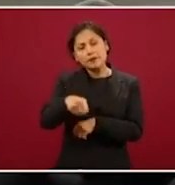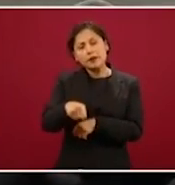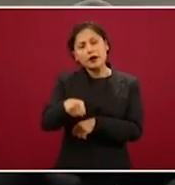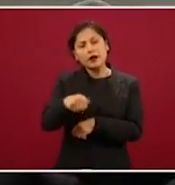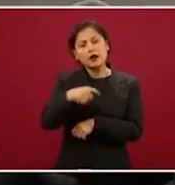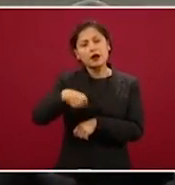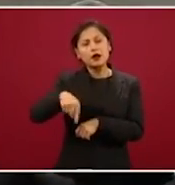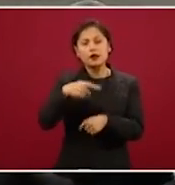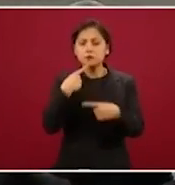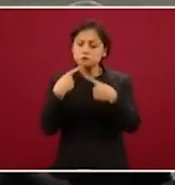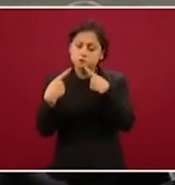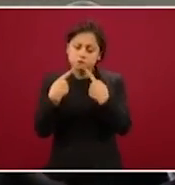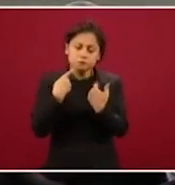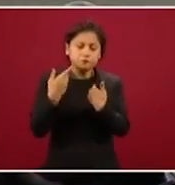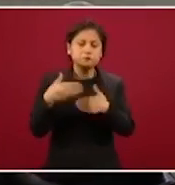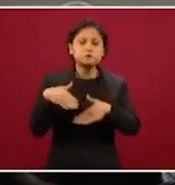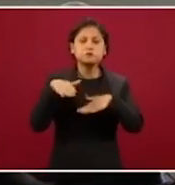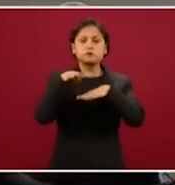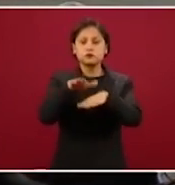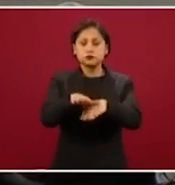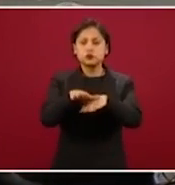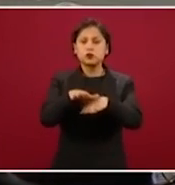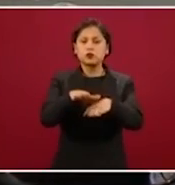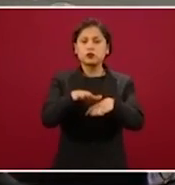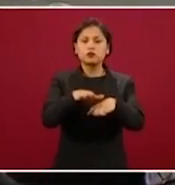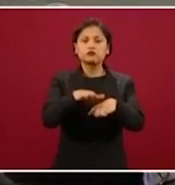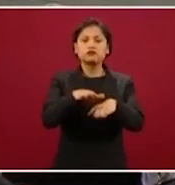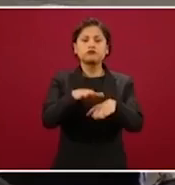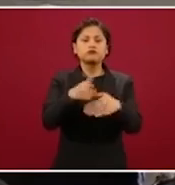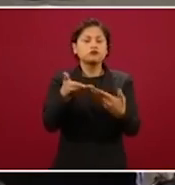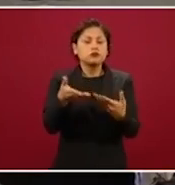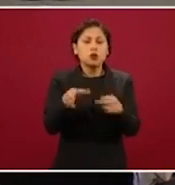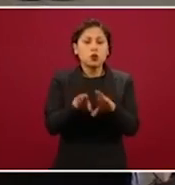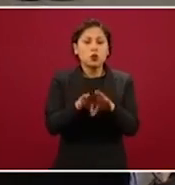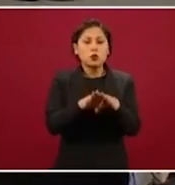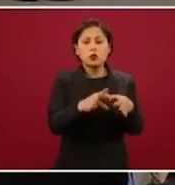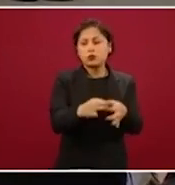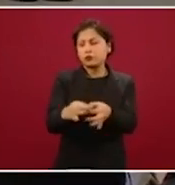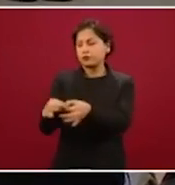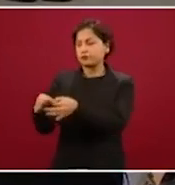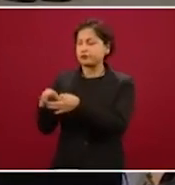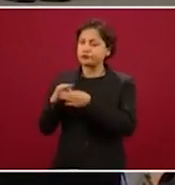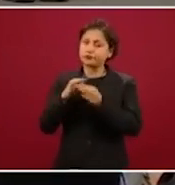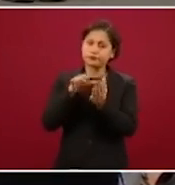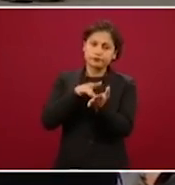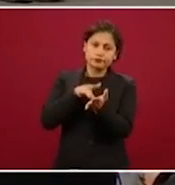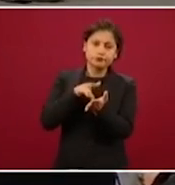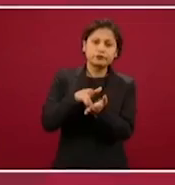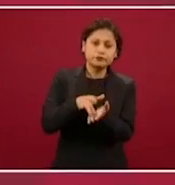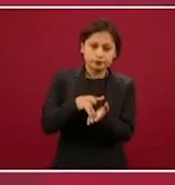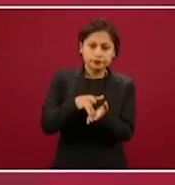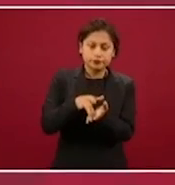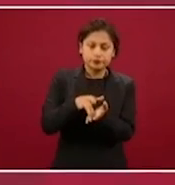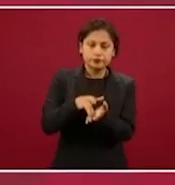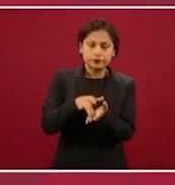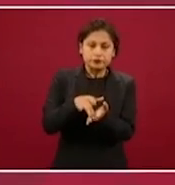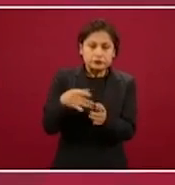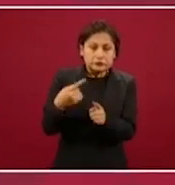se puede hacer de manera conjunta con la iniciativa privada